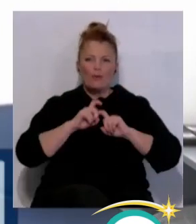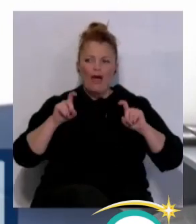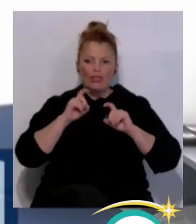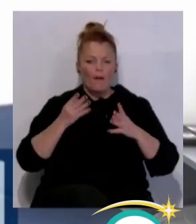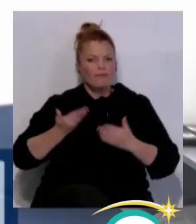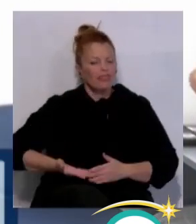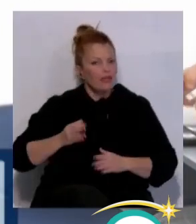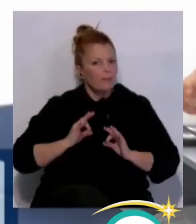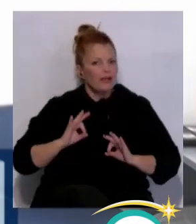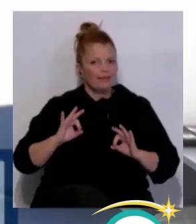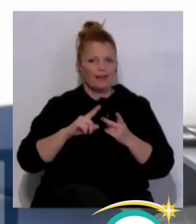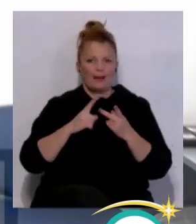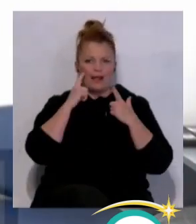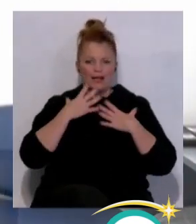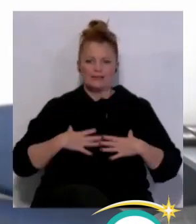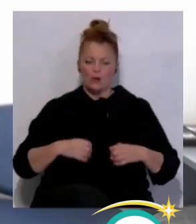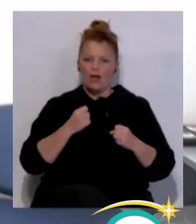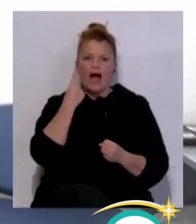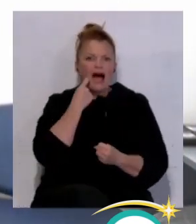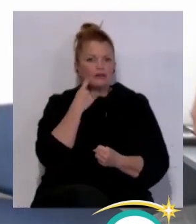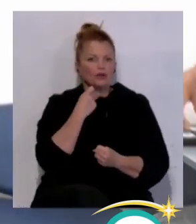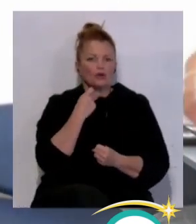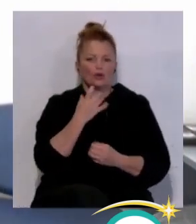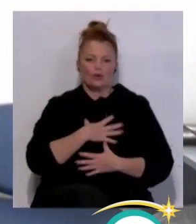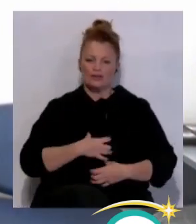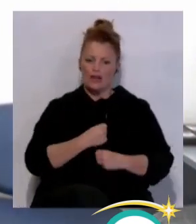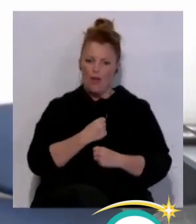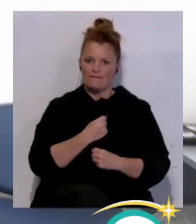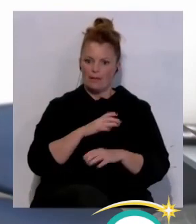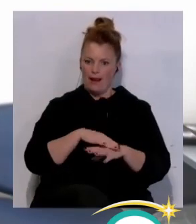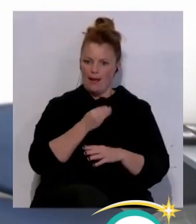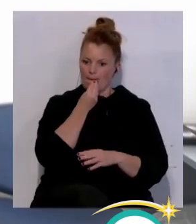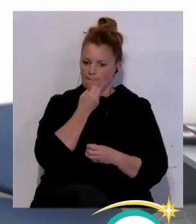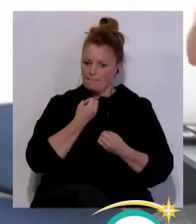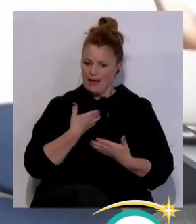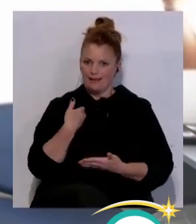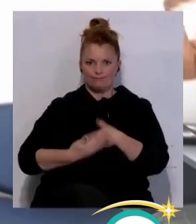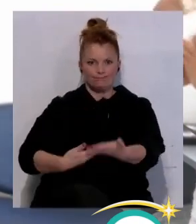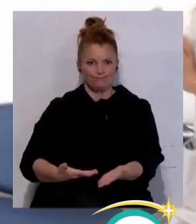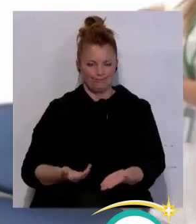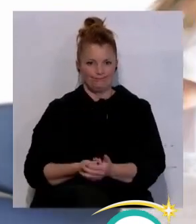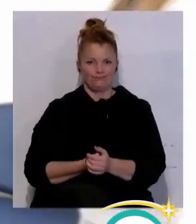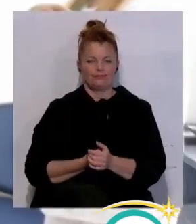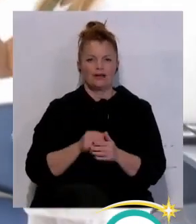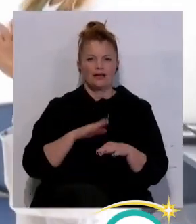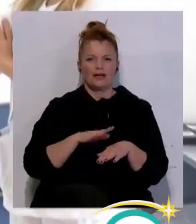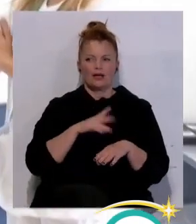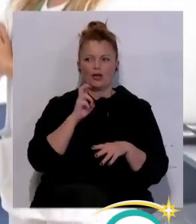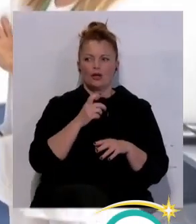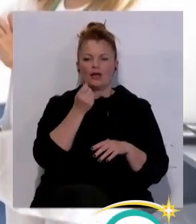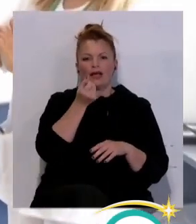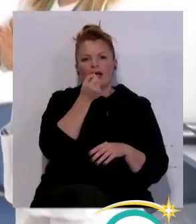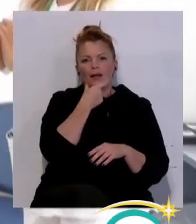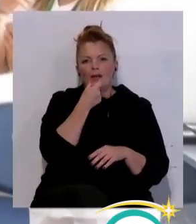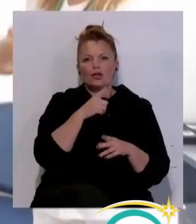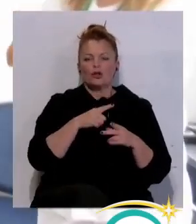salud, establecer unos hábitos saludables de alimentación y demás, y bueno, el apego a los medicamentos